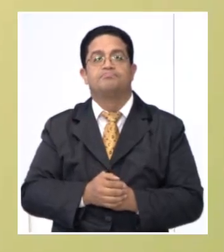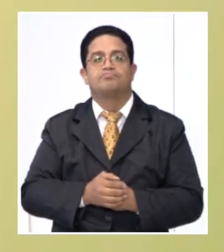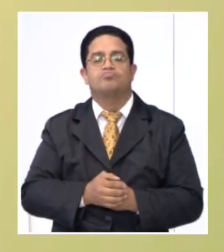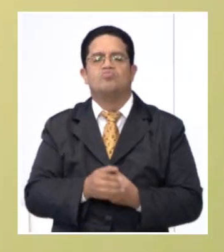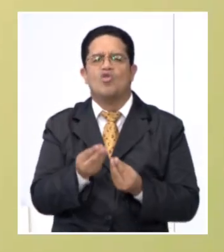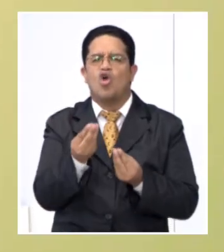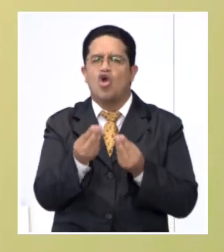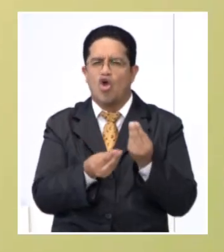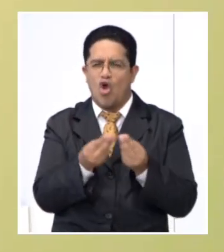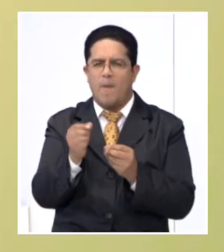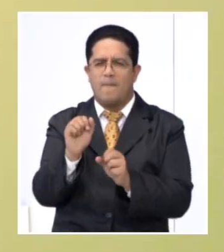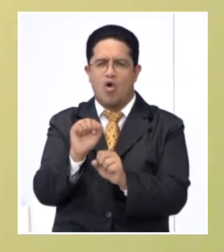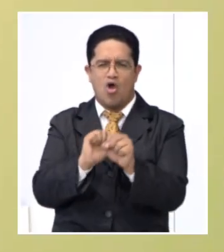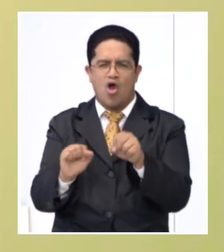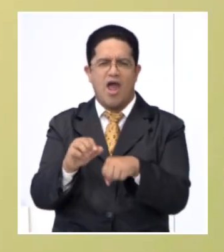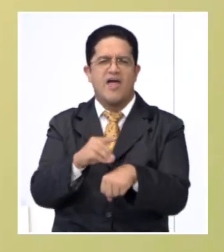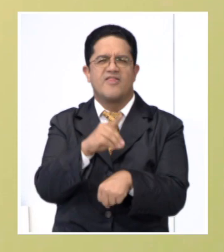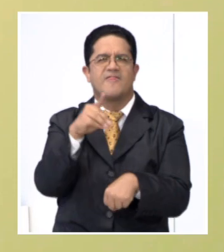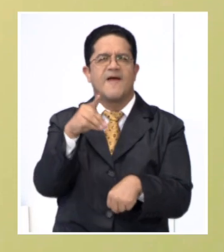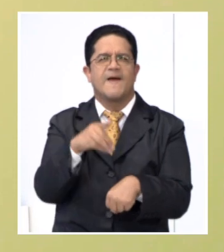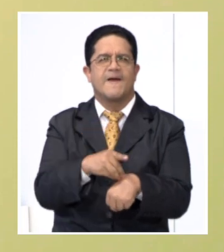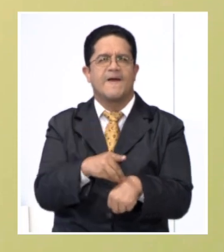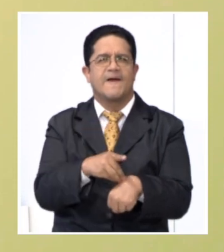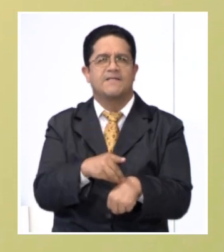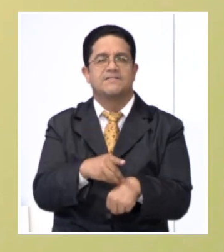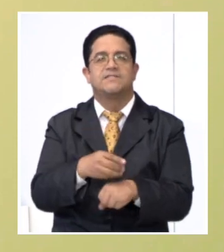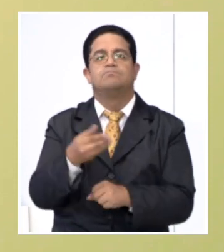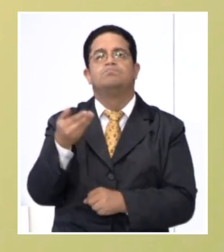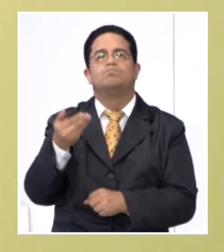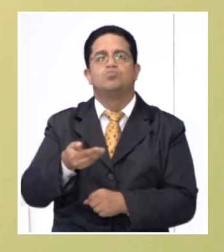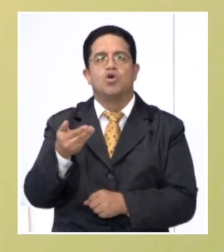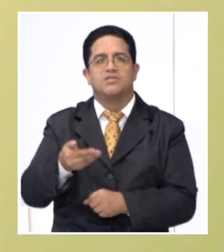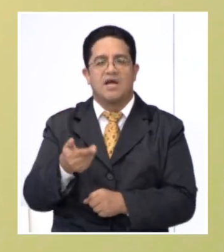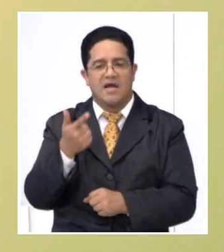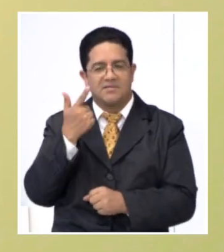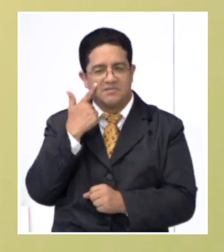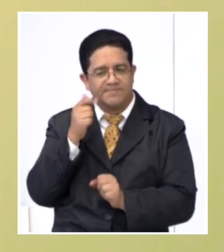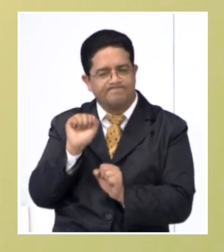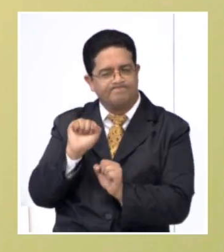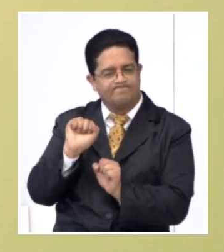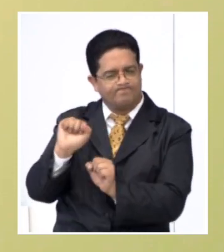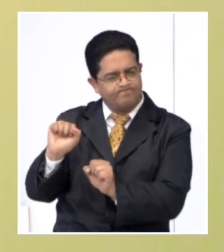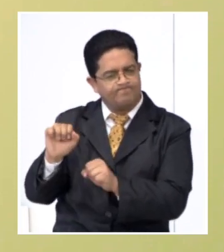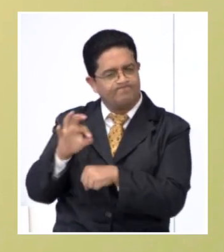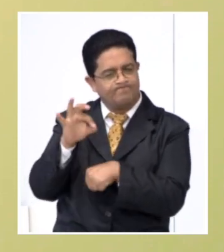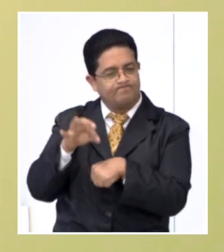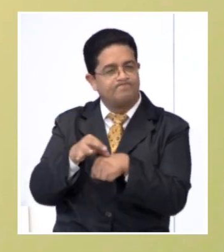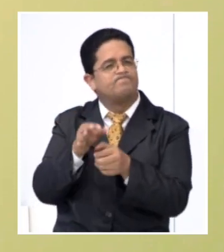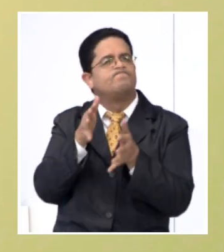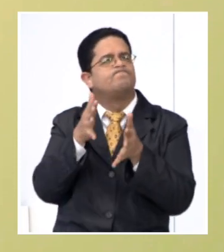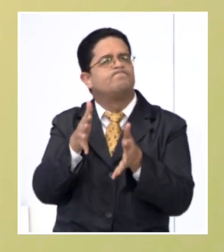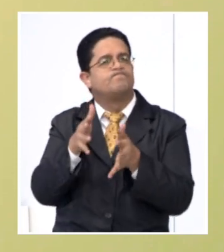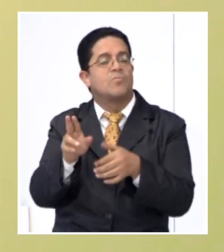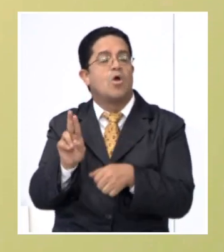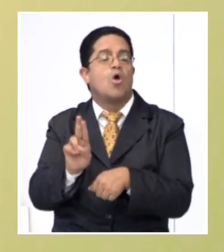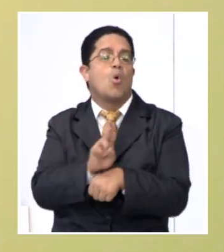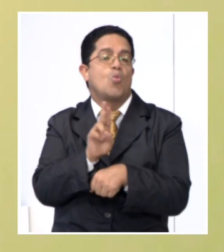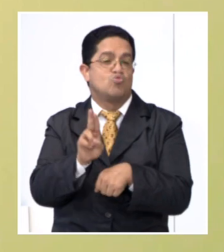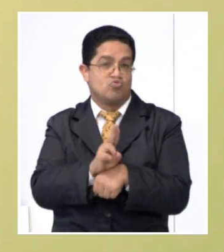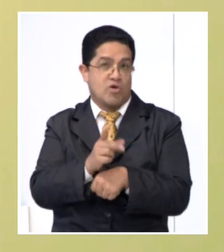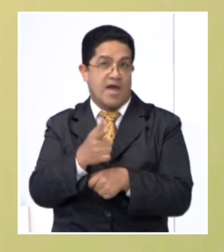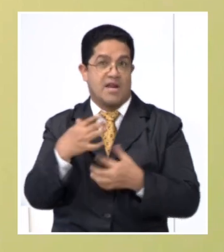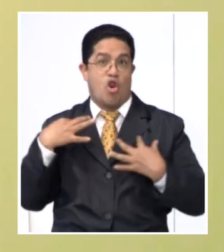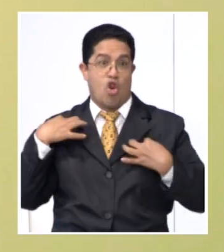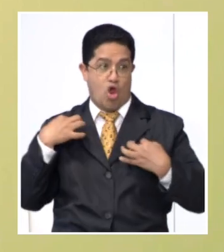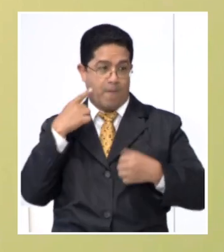¿Cómo prevenir el dengue? Es importante protegerse de las picaduras de mosquitos. Se recomienda usar ropa de manga